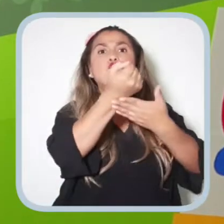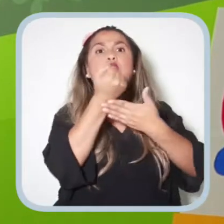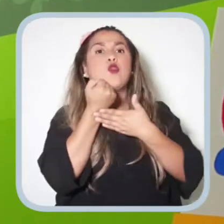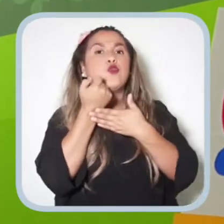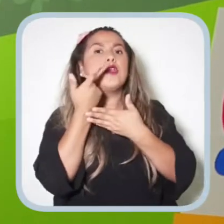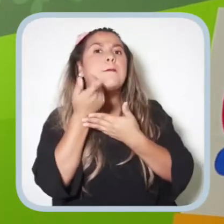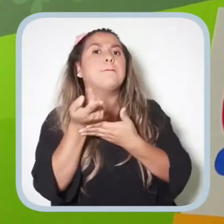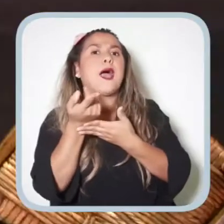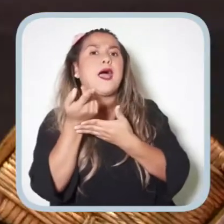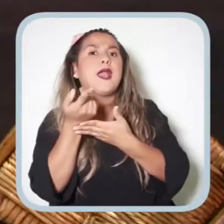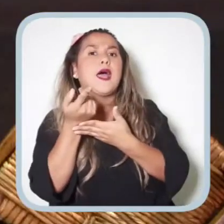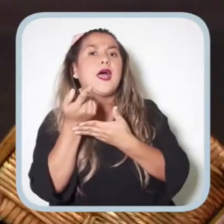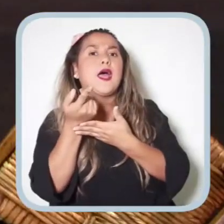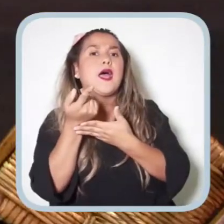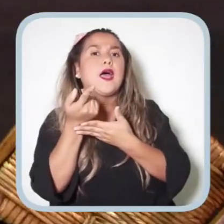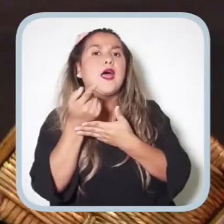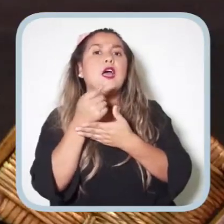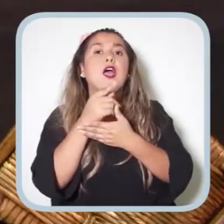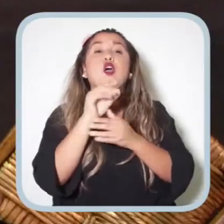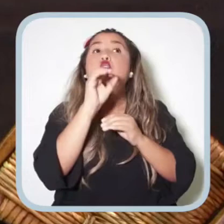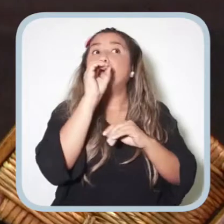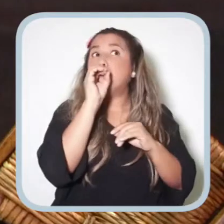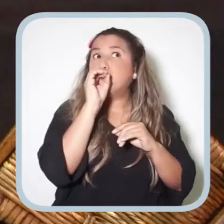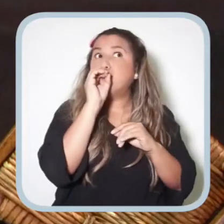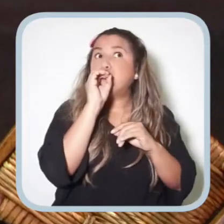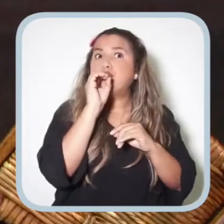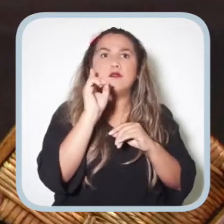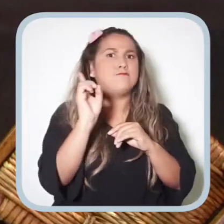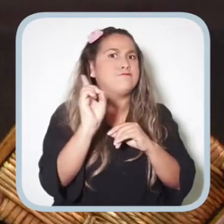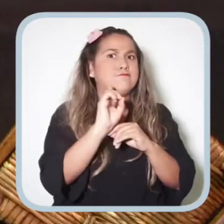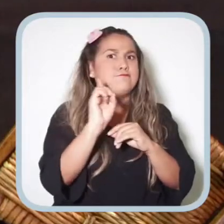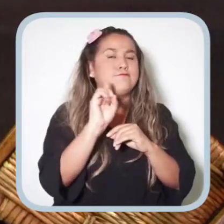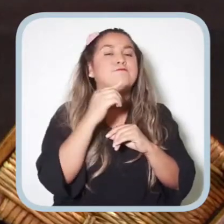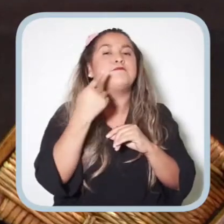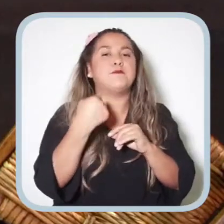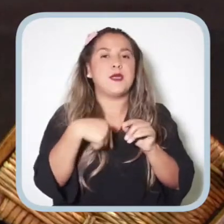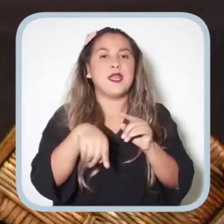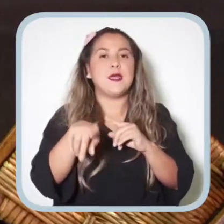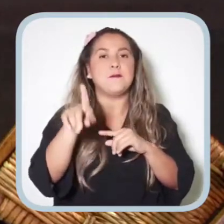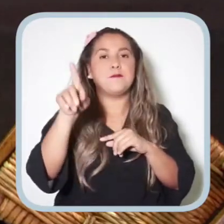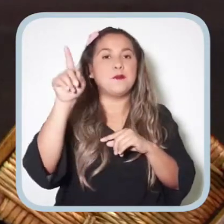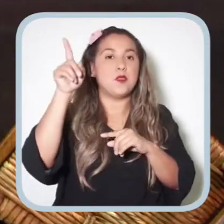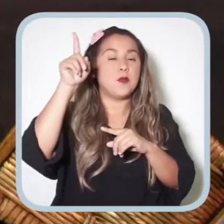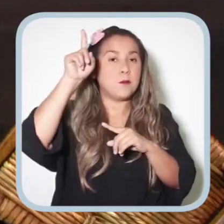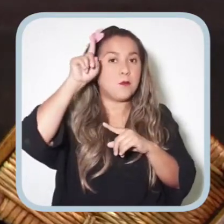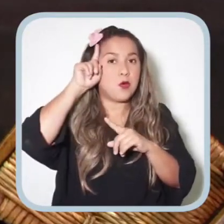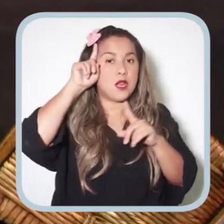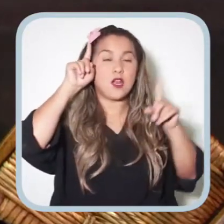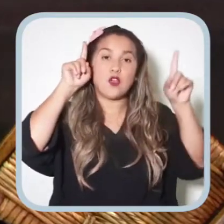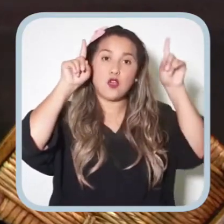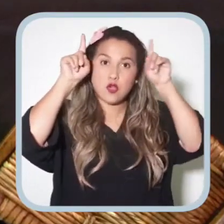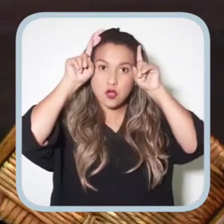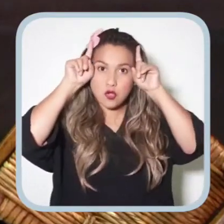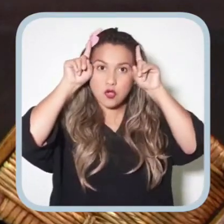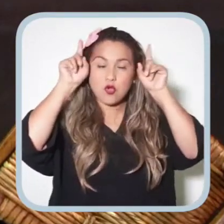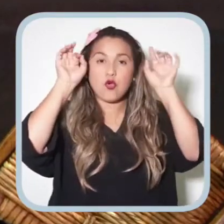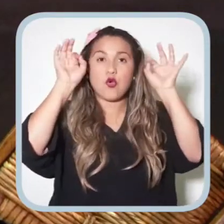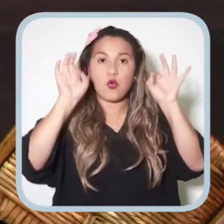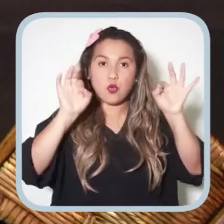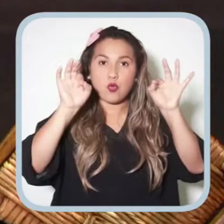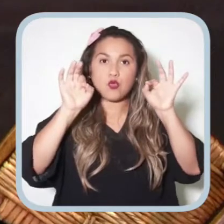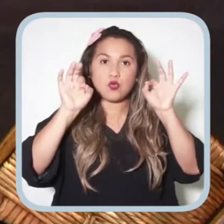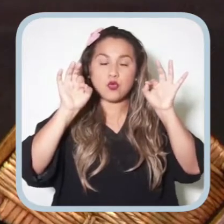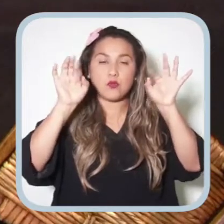No nos van a servir para soplar. Nos van a servir para colocarla en la posición que nosotros queramos en nuestro gorro